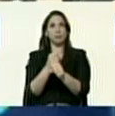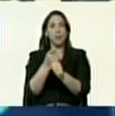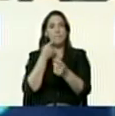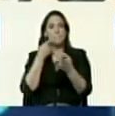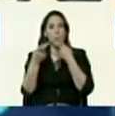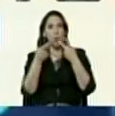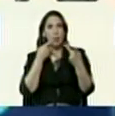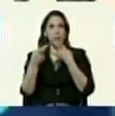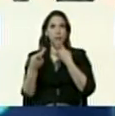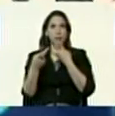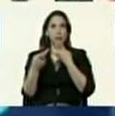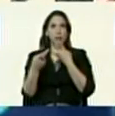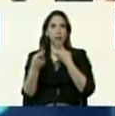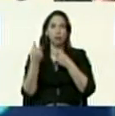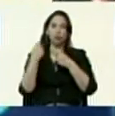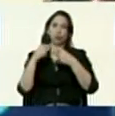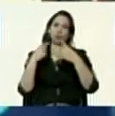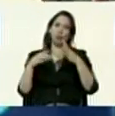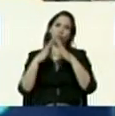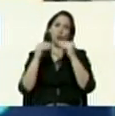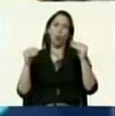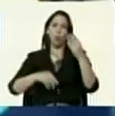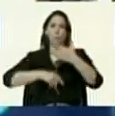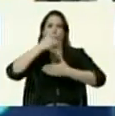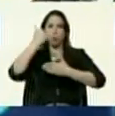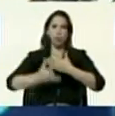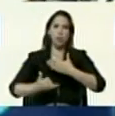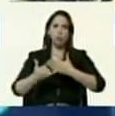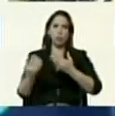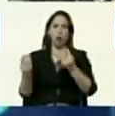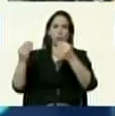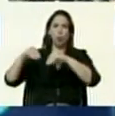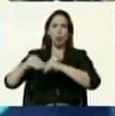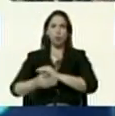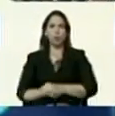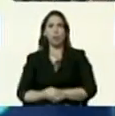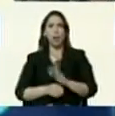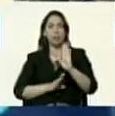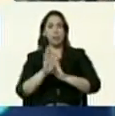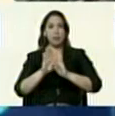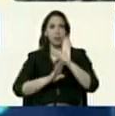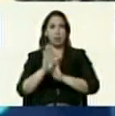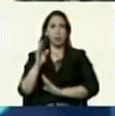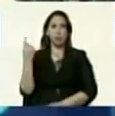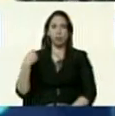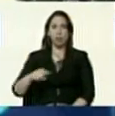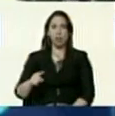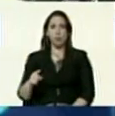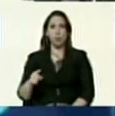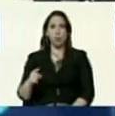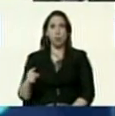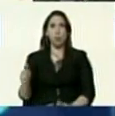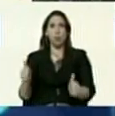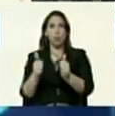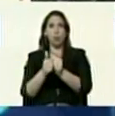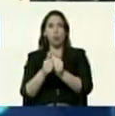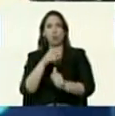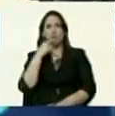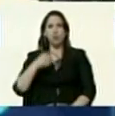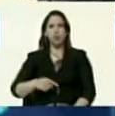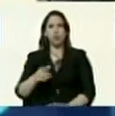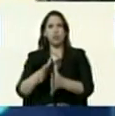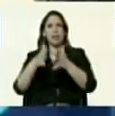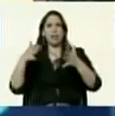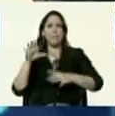política en todos los proyectos de cooperación para el desarrollo que tenemos con Rusia. Rusia es una gran potencia,